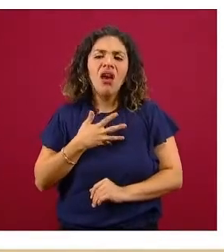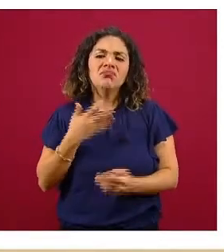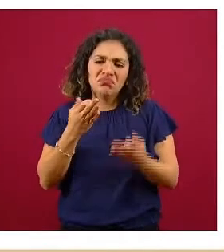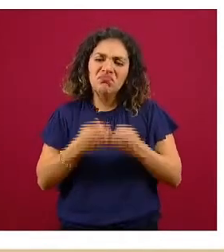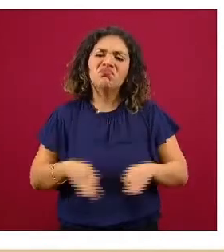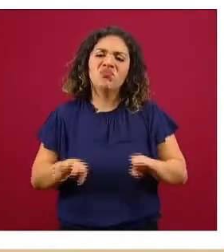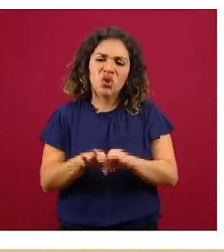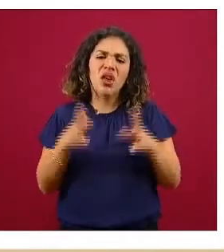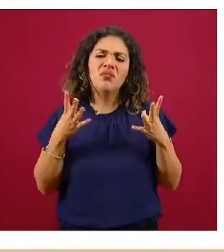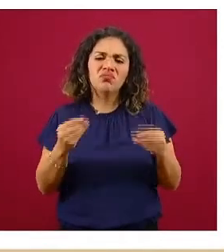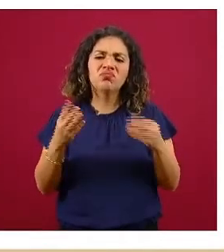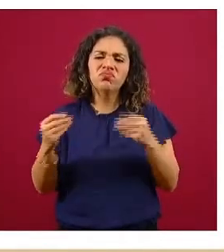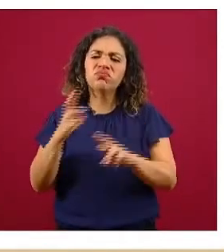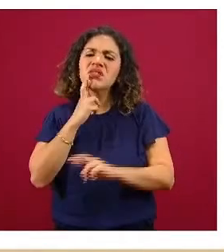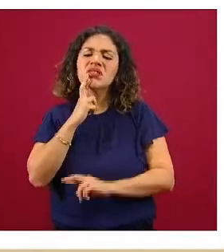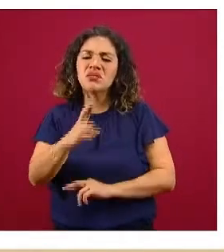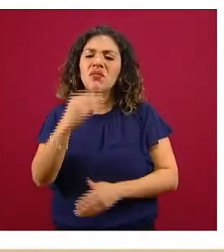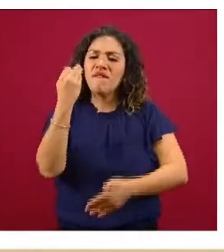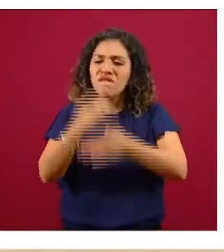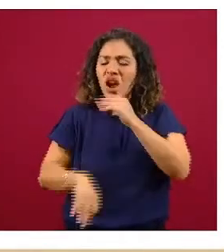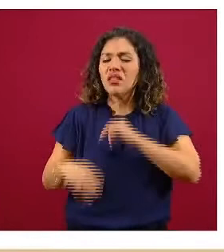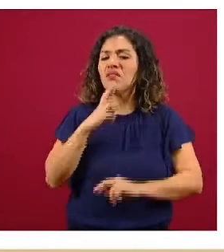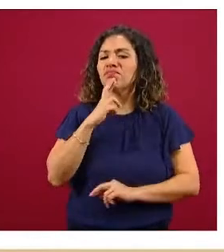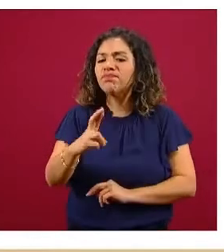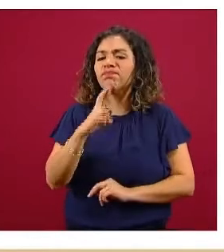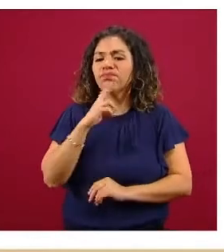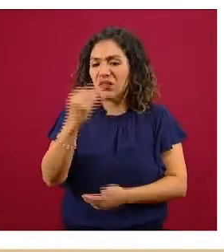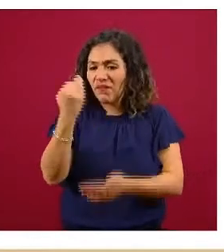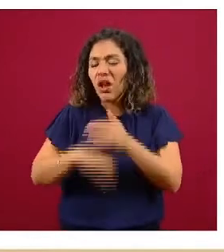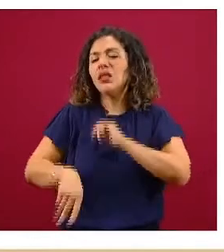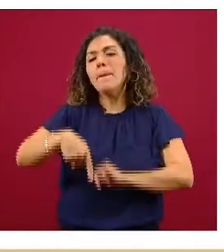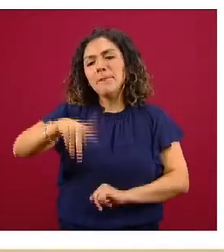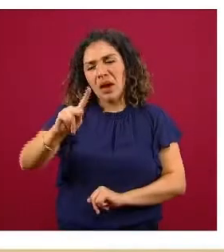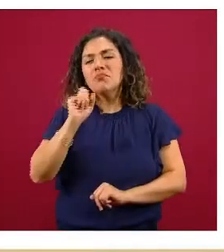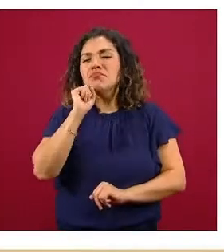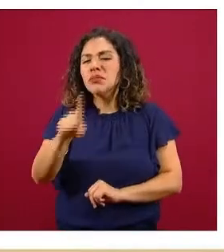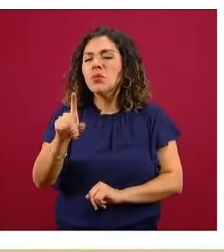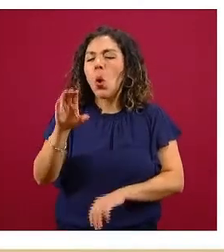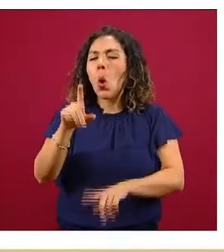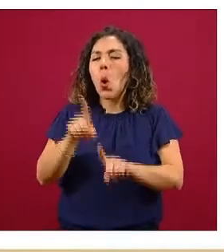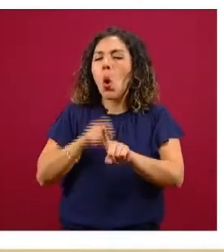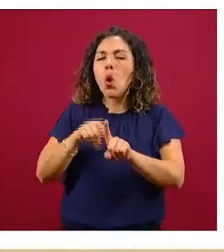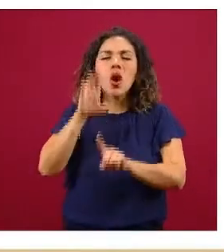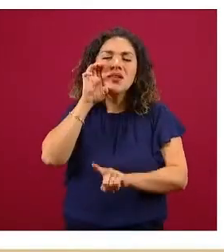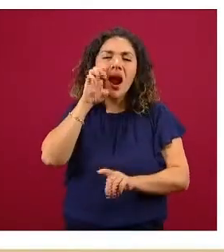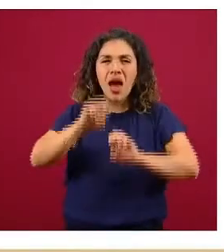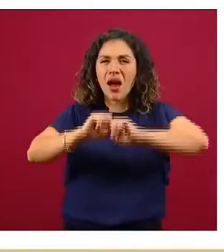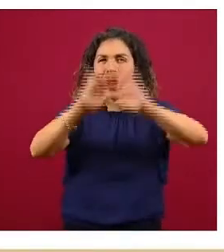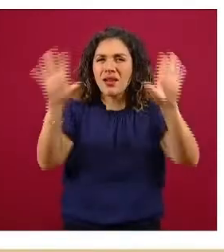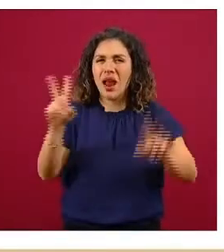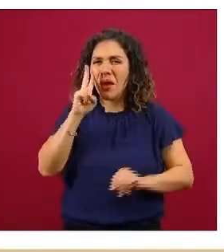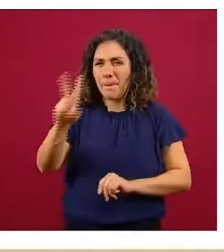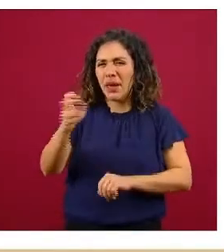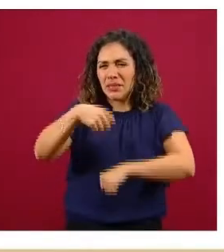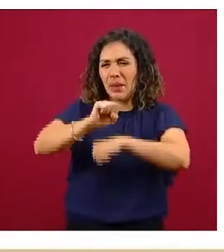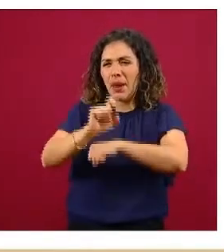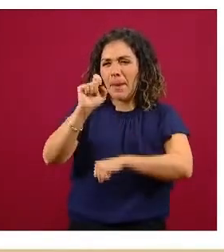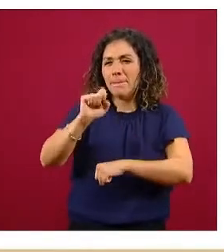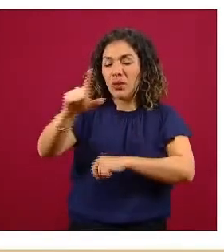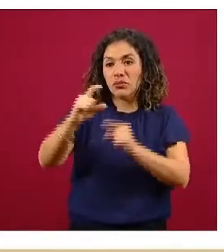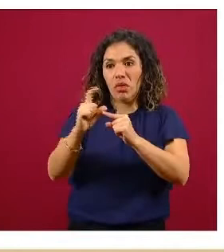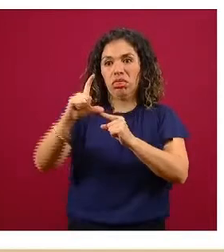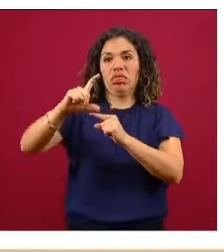importante de resultados pendientes de emitirse, que es precisamente el color naranja claro que vemos en la semana 28, que